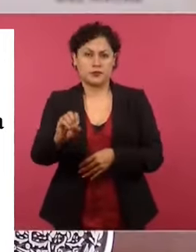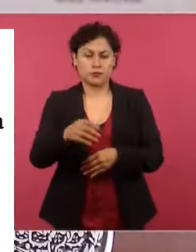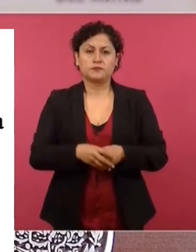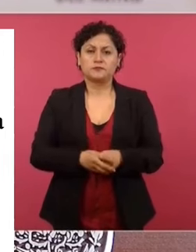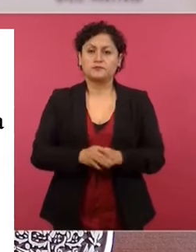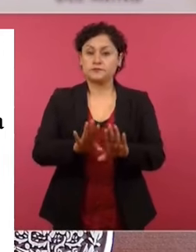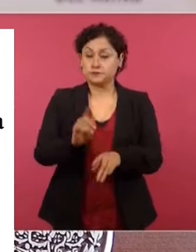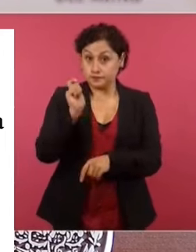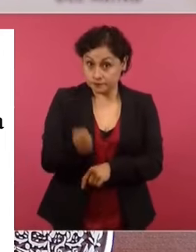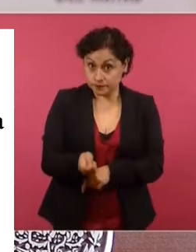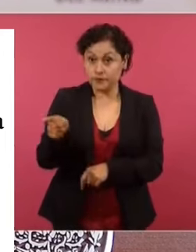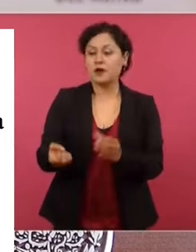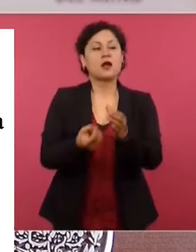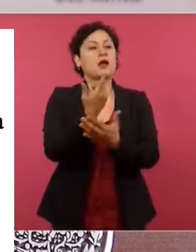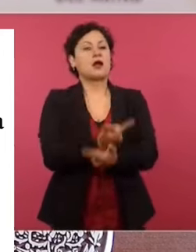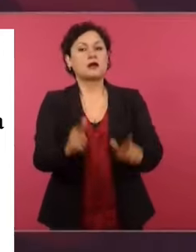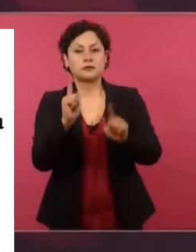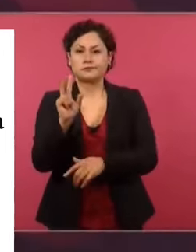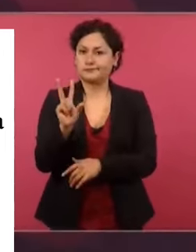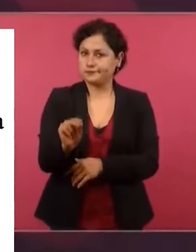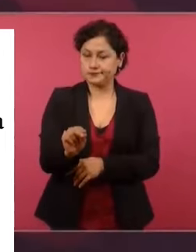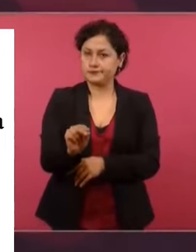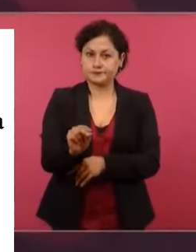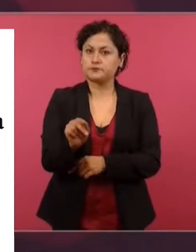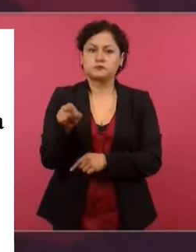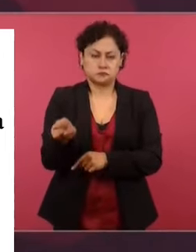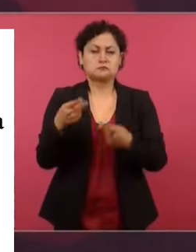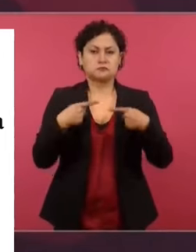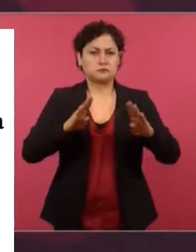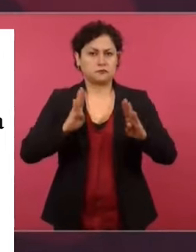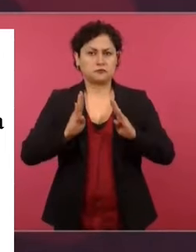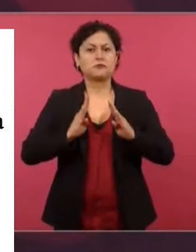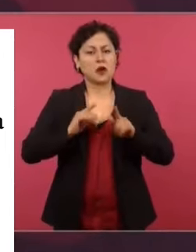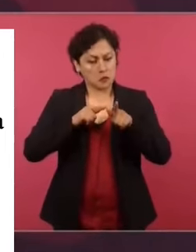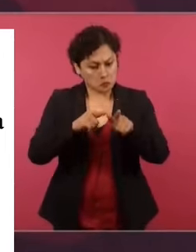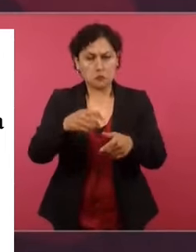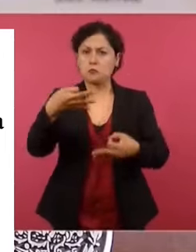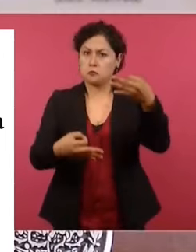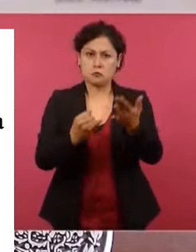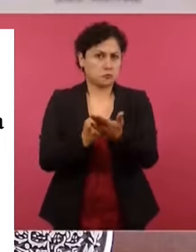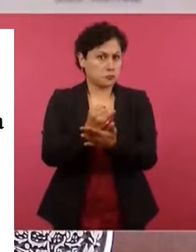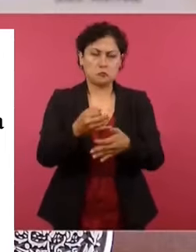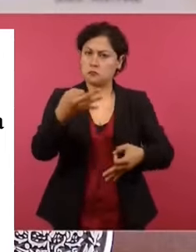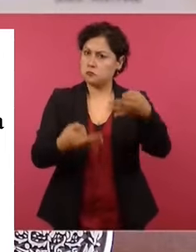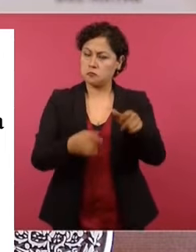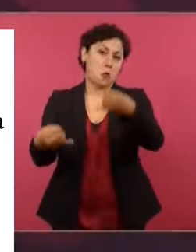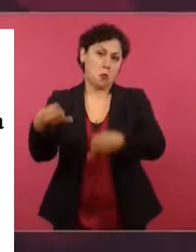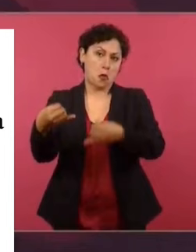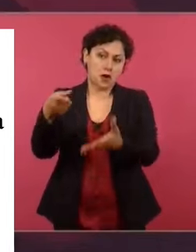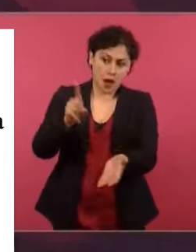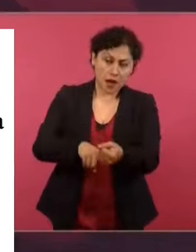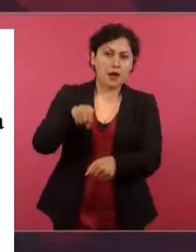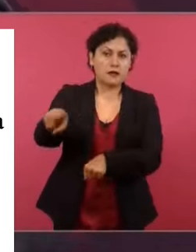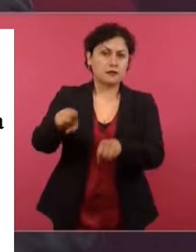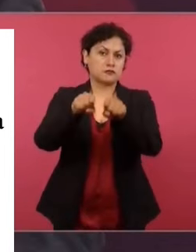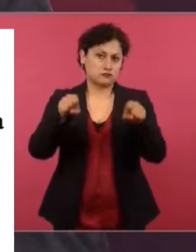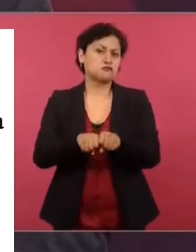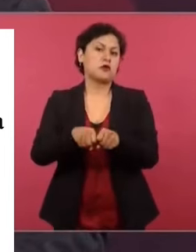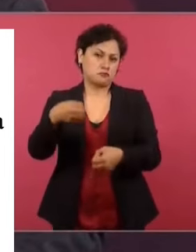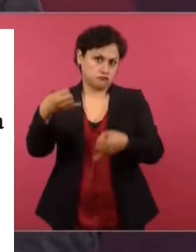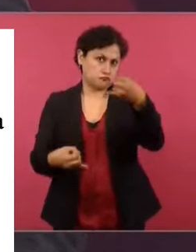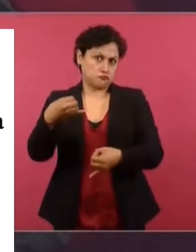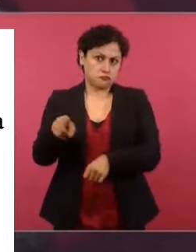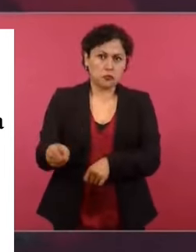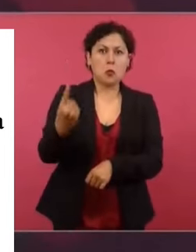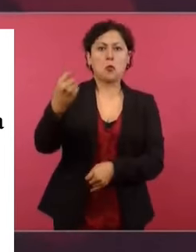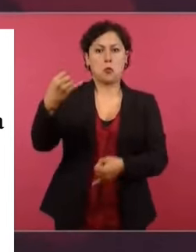significa que queden en libertad están sujetos a proceso y lo decide el poder judicial es también importante aclararlo